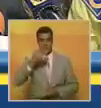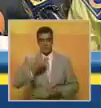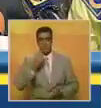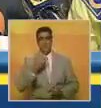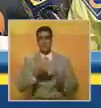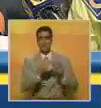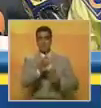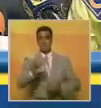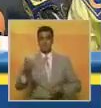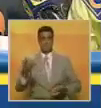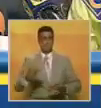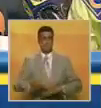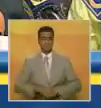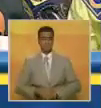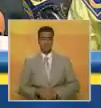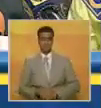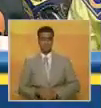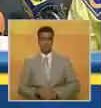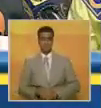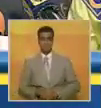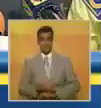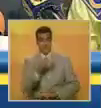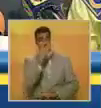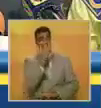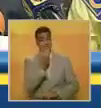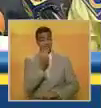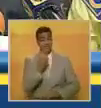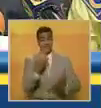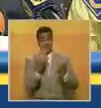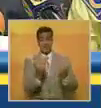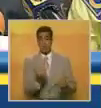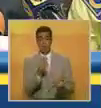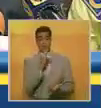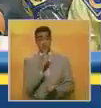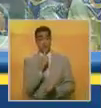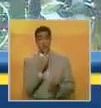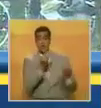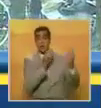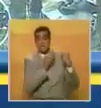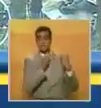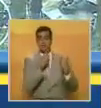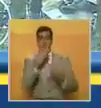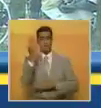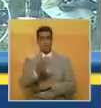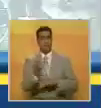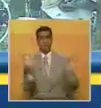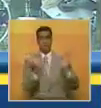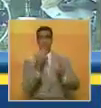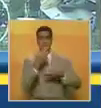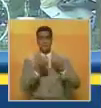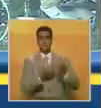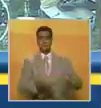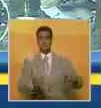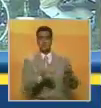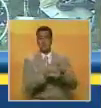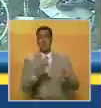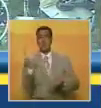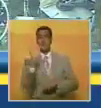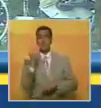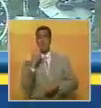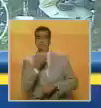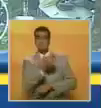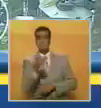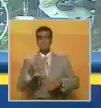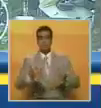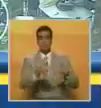las víctimas? Desde COFAPVIC lamentan que hasta la fecha no existan responsables ni condenados por los sucesos del caracazo.